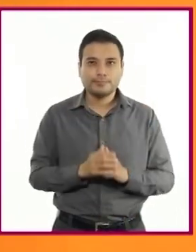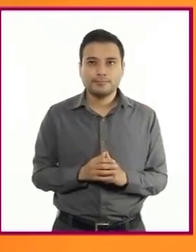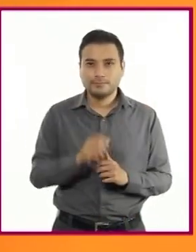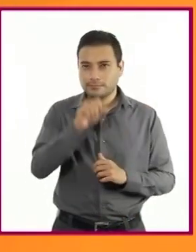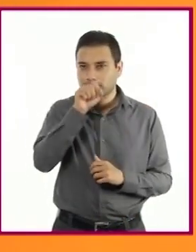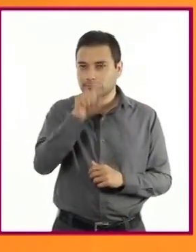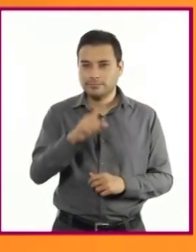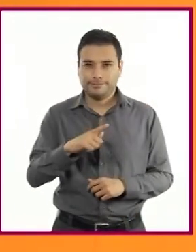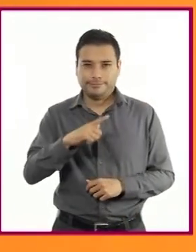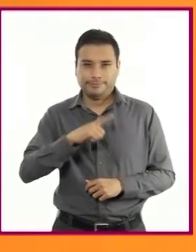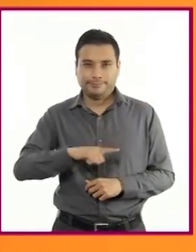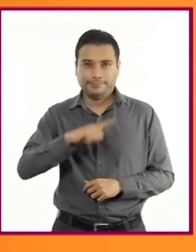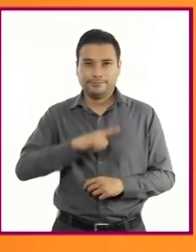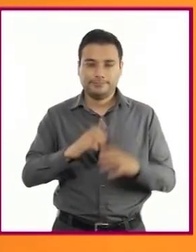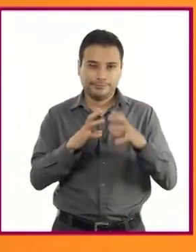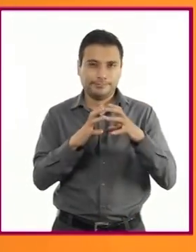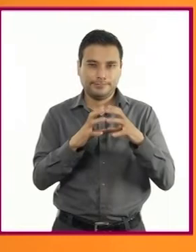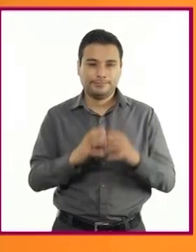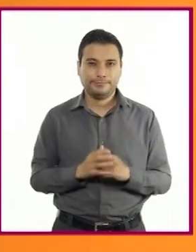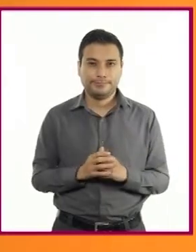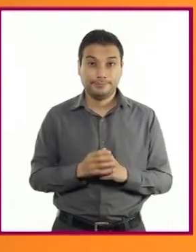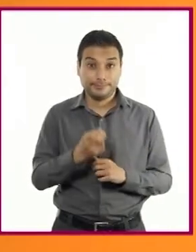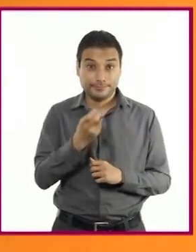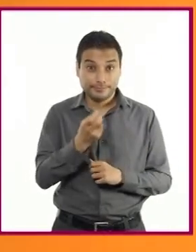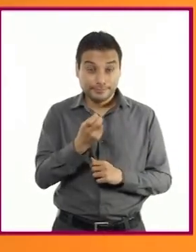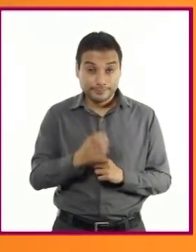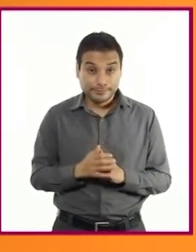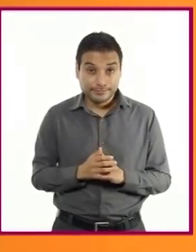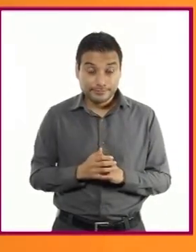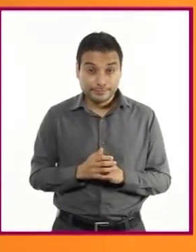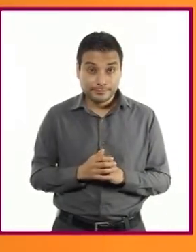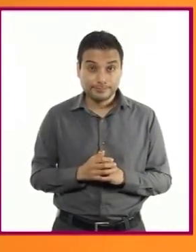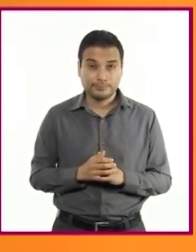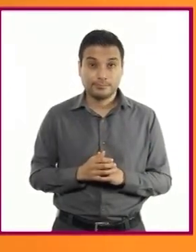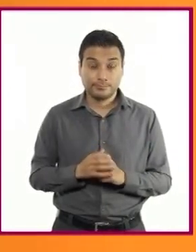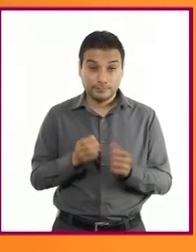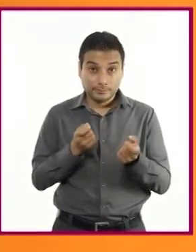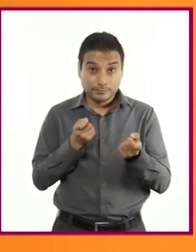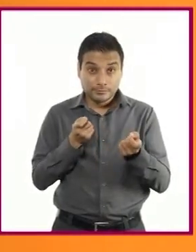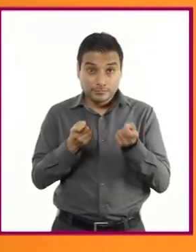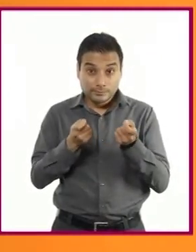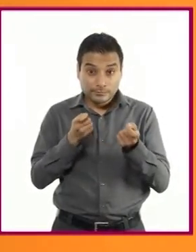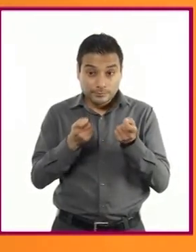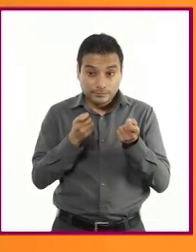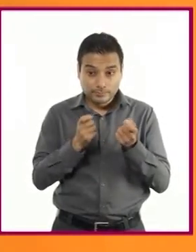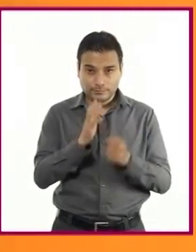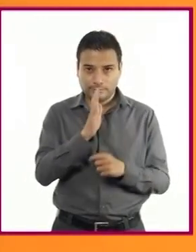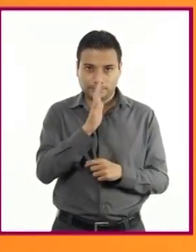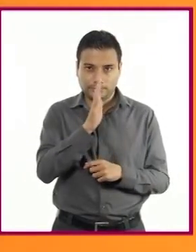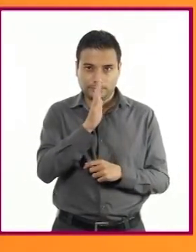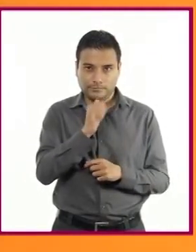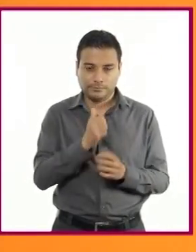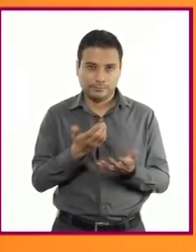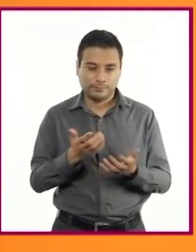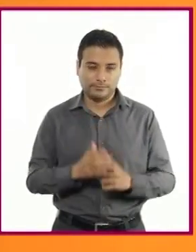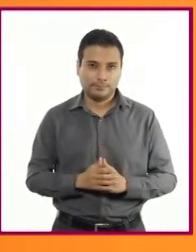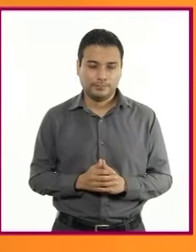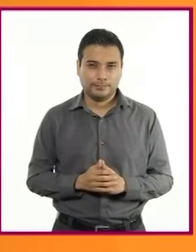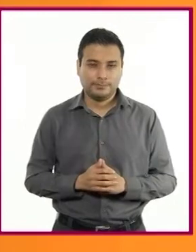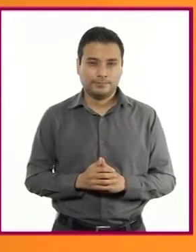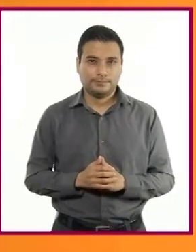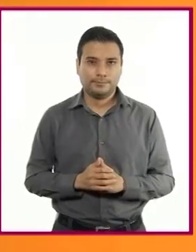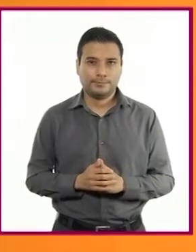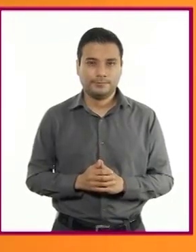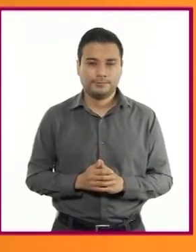Estos órganos pueden no ser controlados a voluntad del individuo, sino